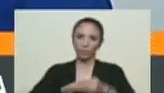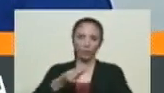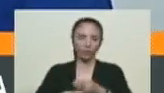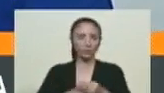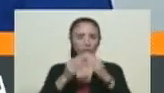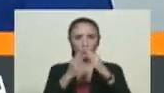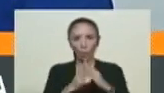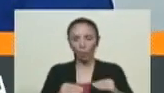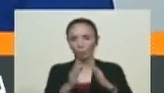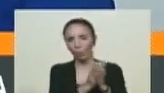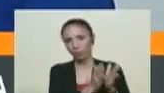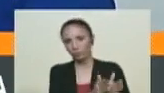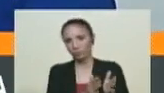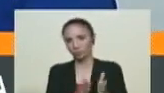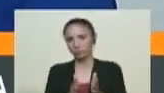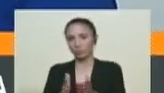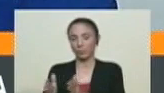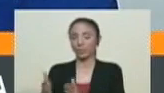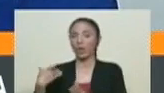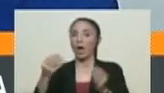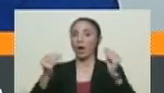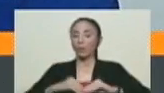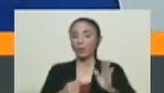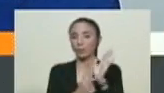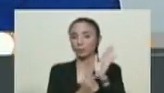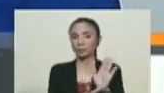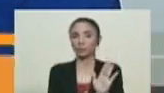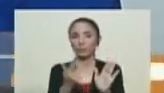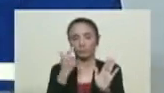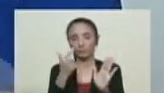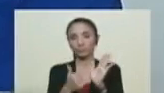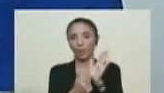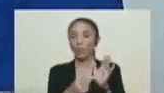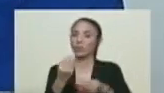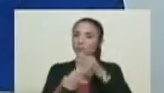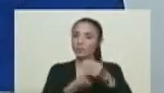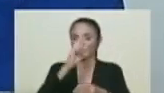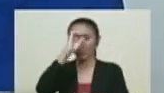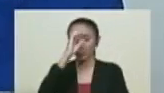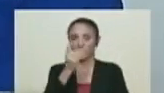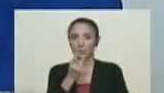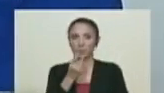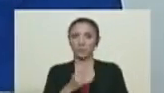sus partes. Aquí está el acuerdo de República Dominicana.